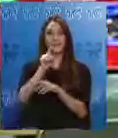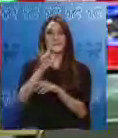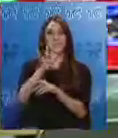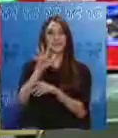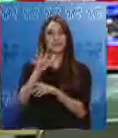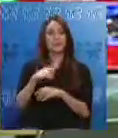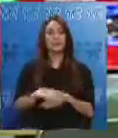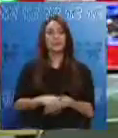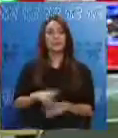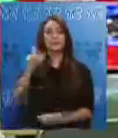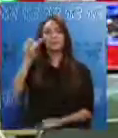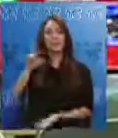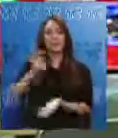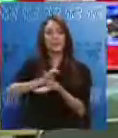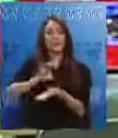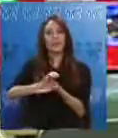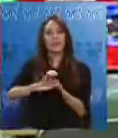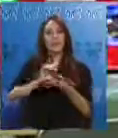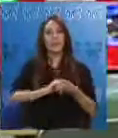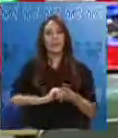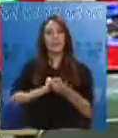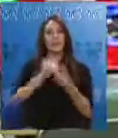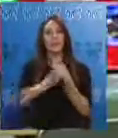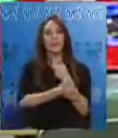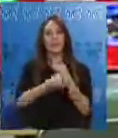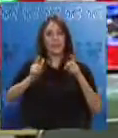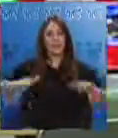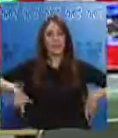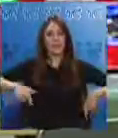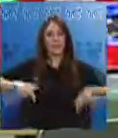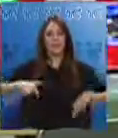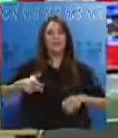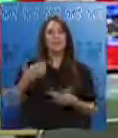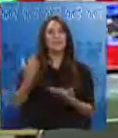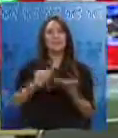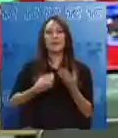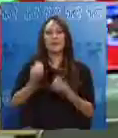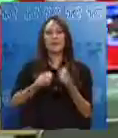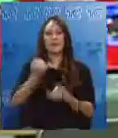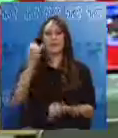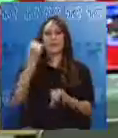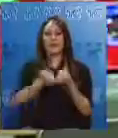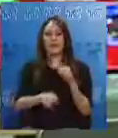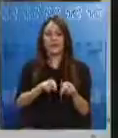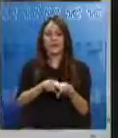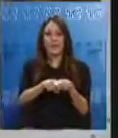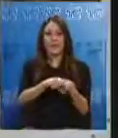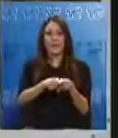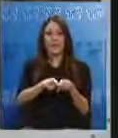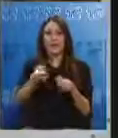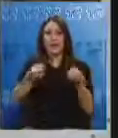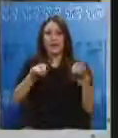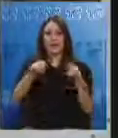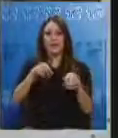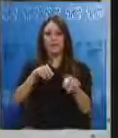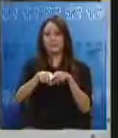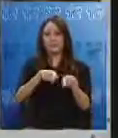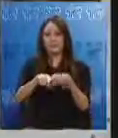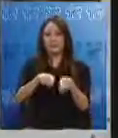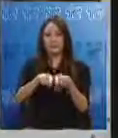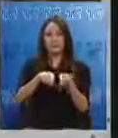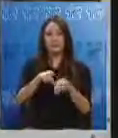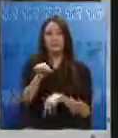el candidato presidencial por Alianza país Lenin Moreno participó en la final de la carrera de coches de madera en la